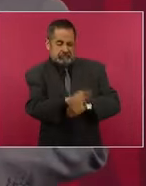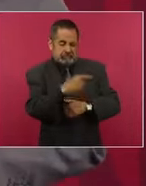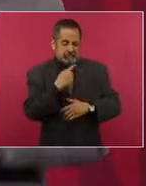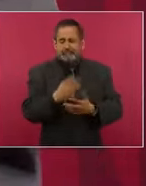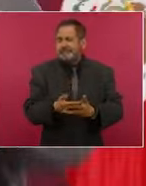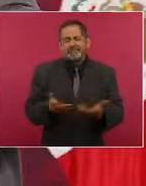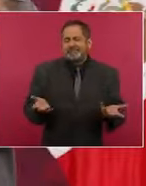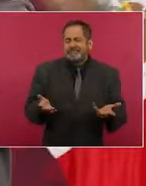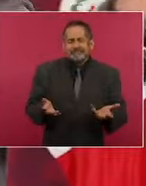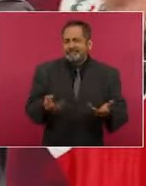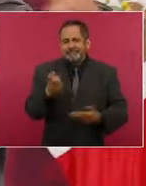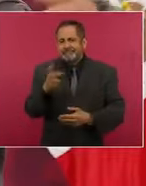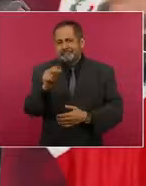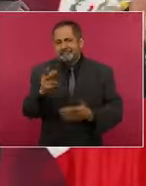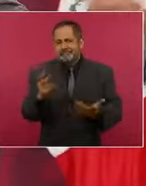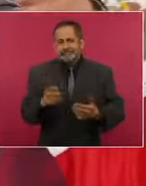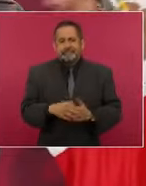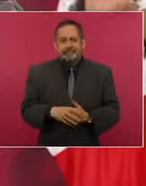que como